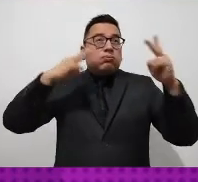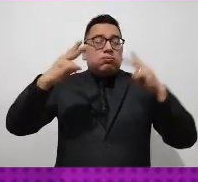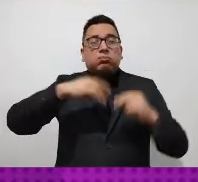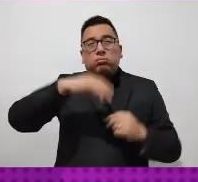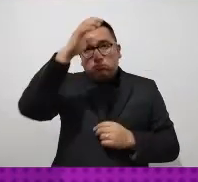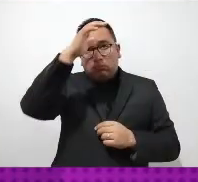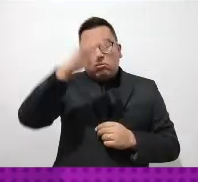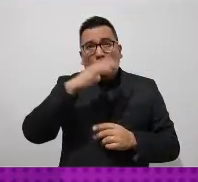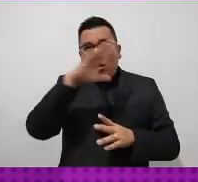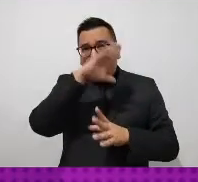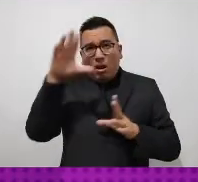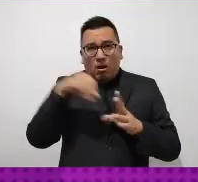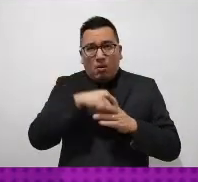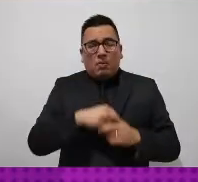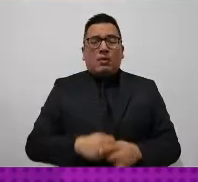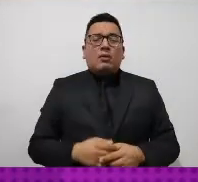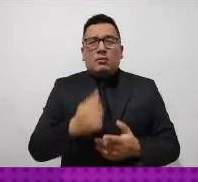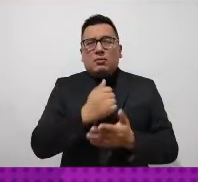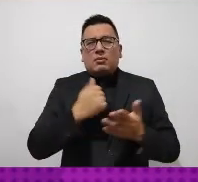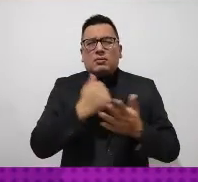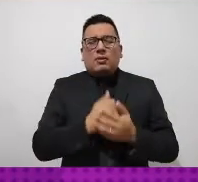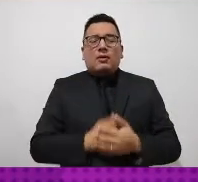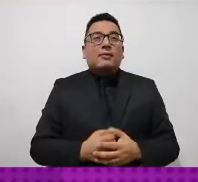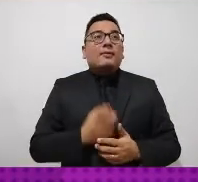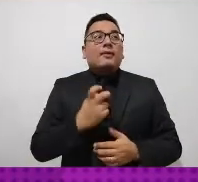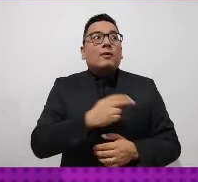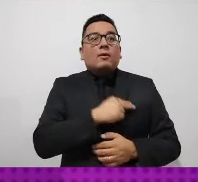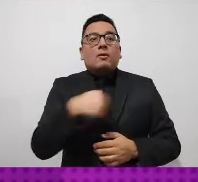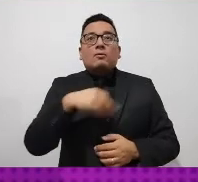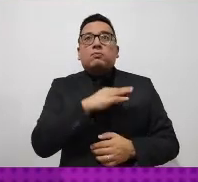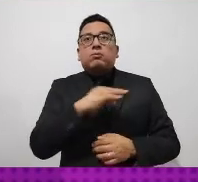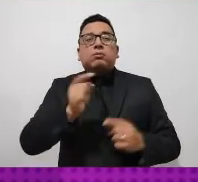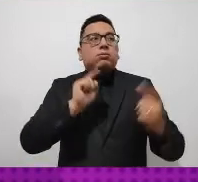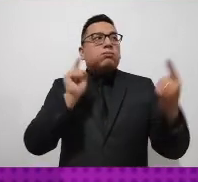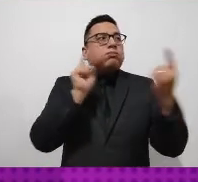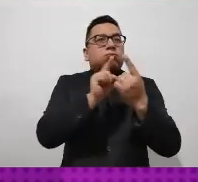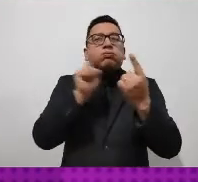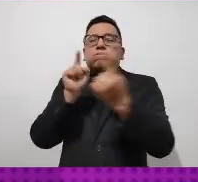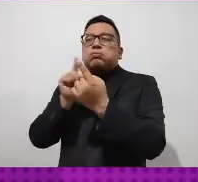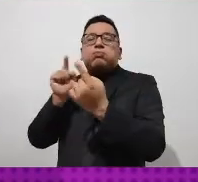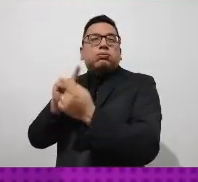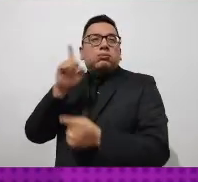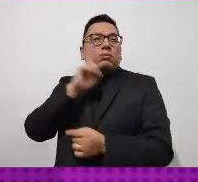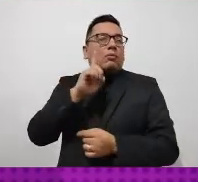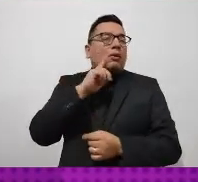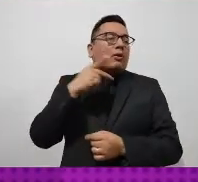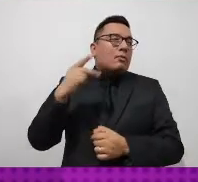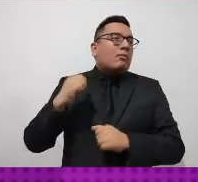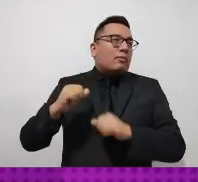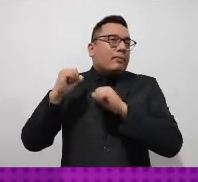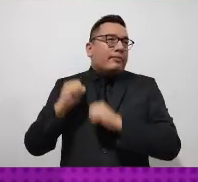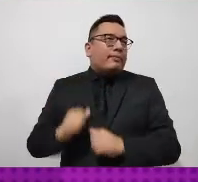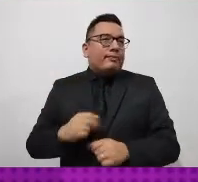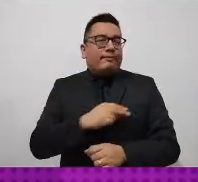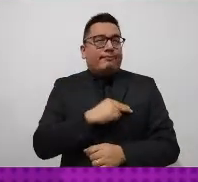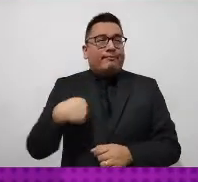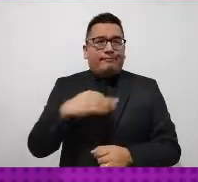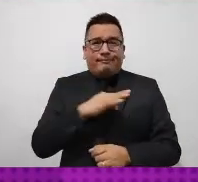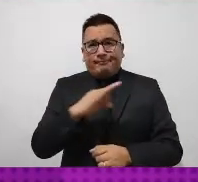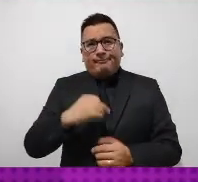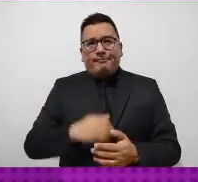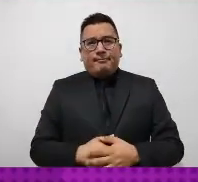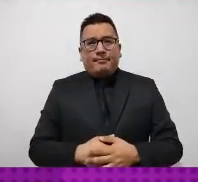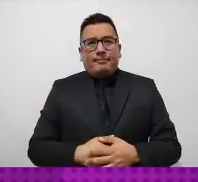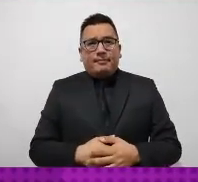ayuntamientos de forma directa. ¿Por qué? Porque eso nos permite llegar a todas las mujeres que se encuentran desempeñando el